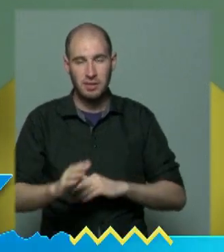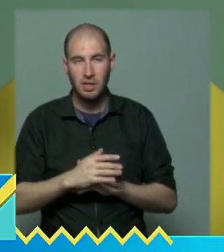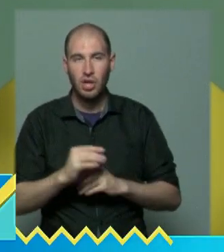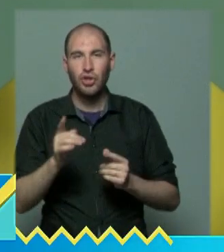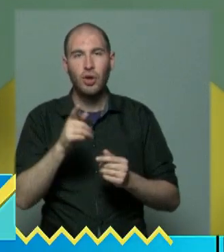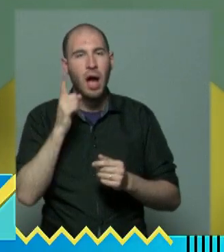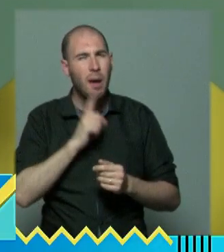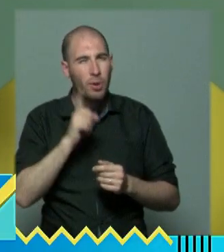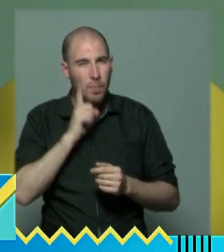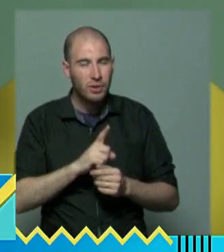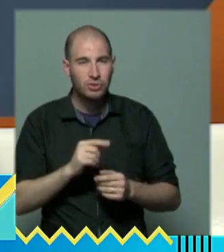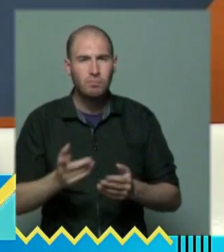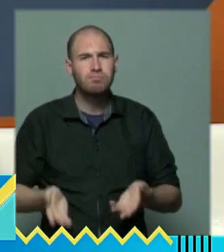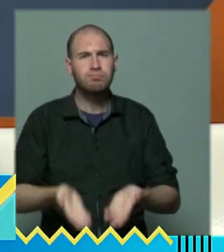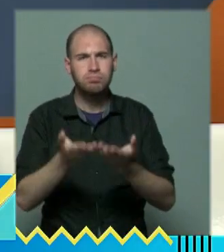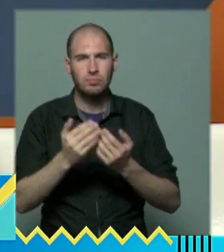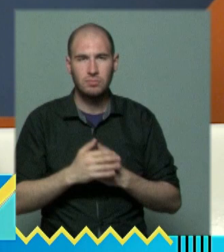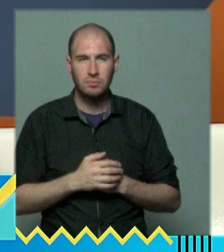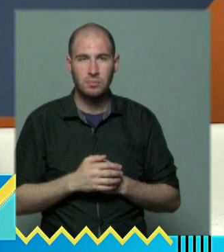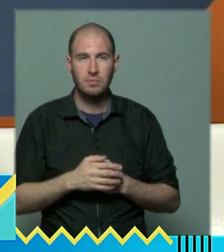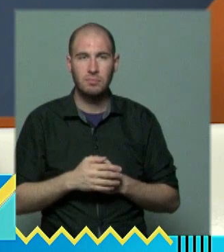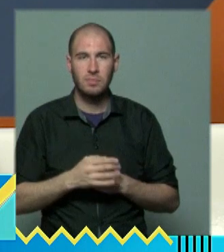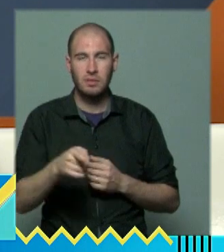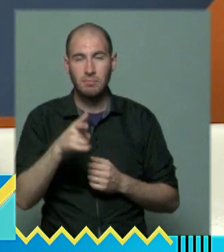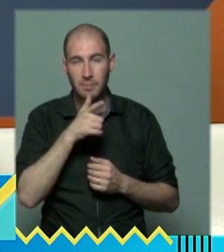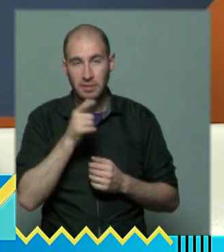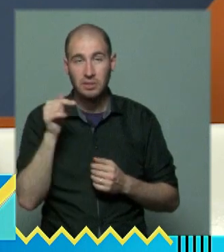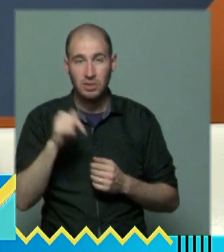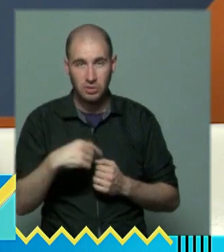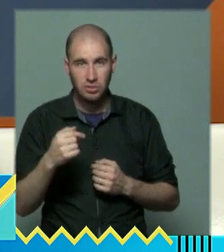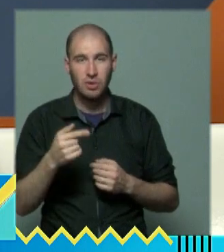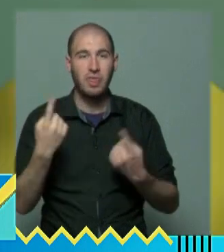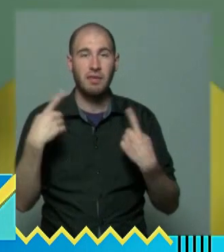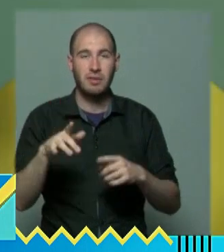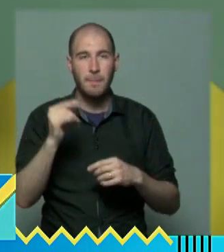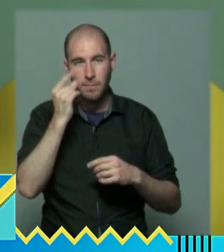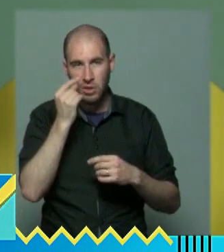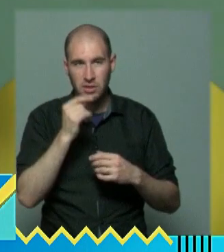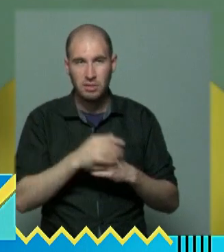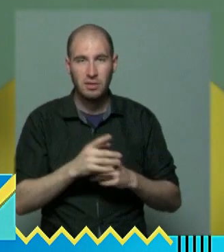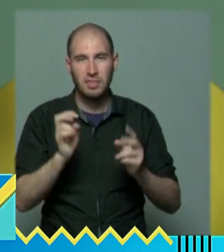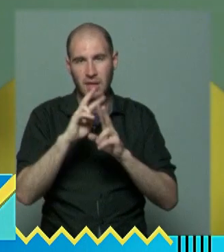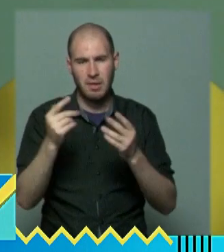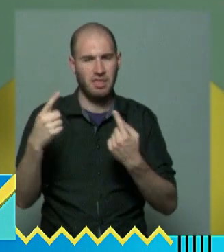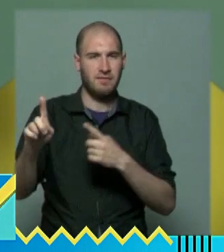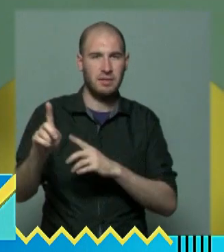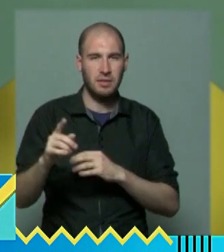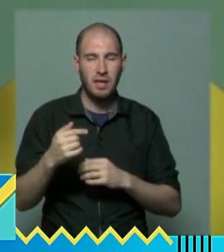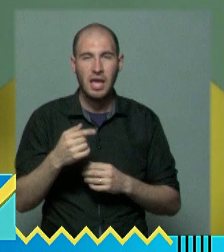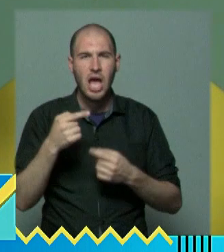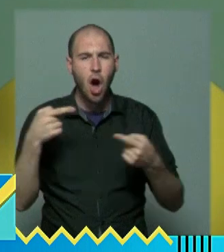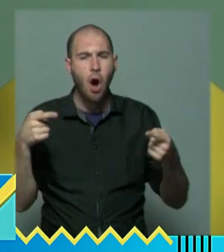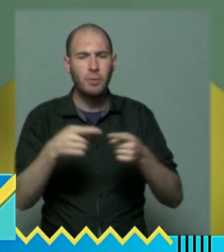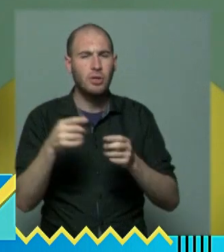una intencionalidad de provocar, y eso creo que por eso yo me distingo por ahí políticamente en el tema. No hay una